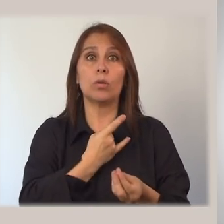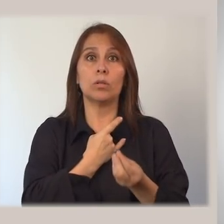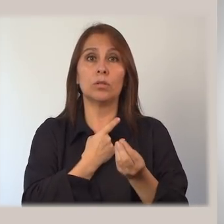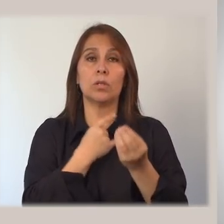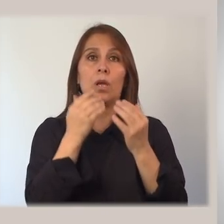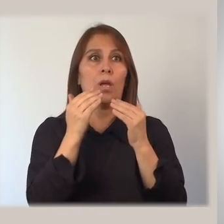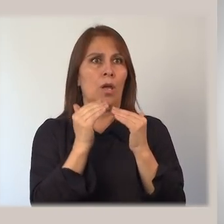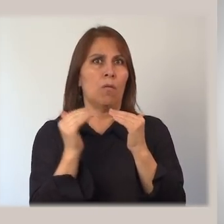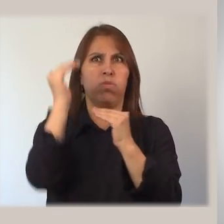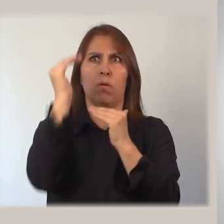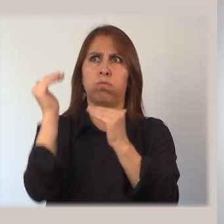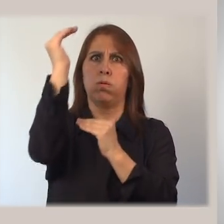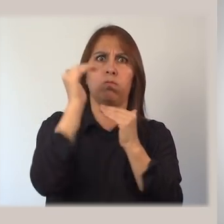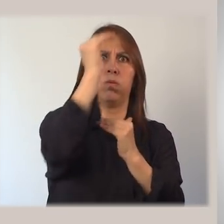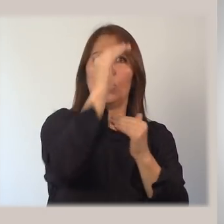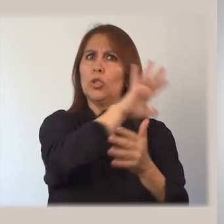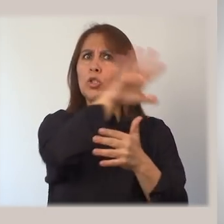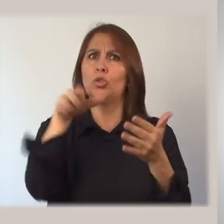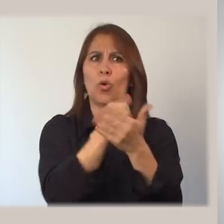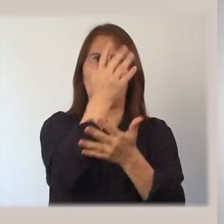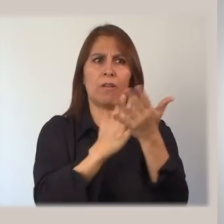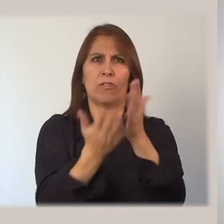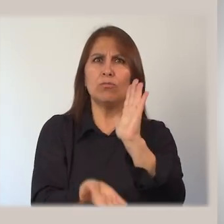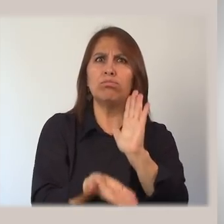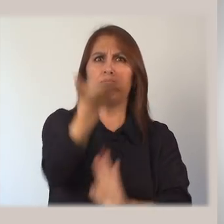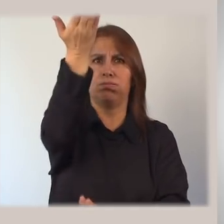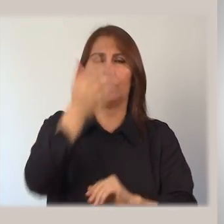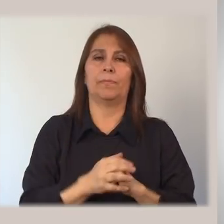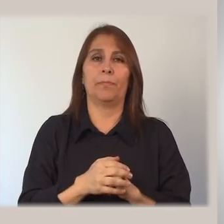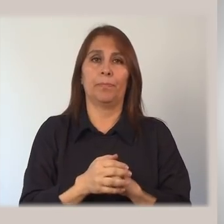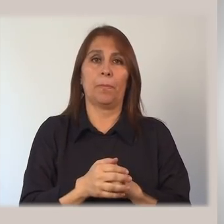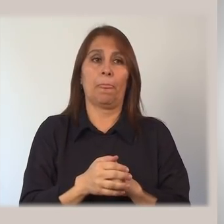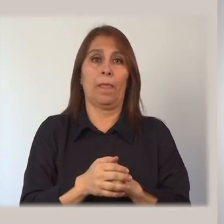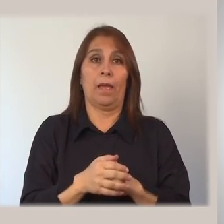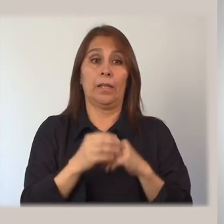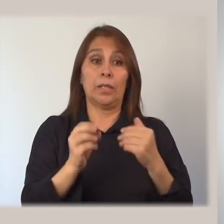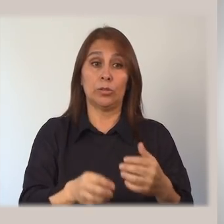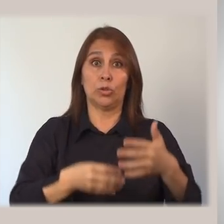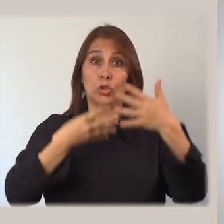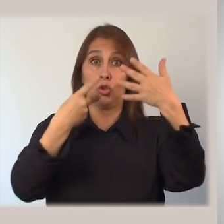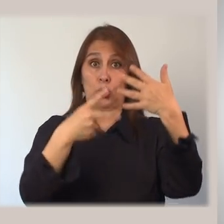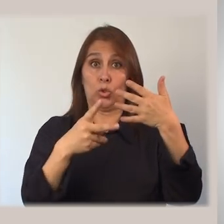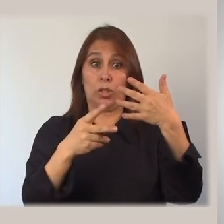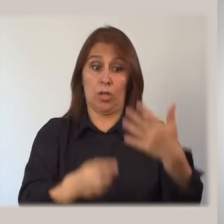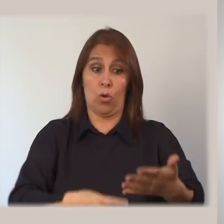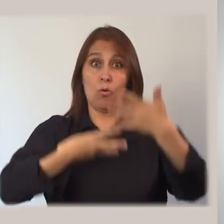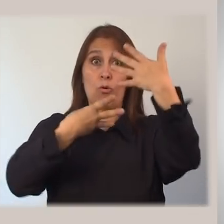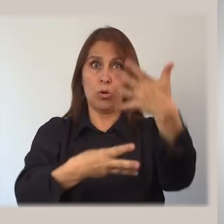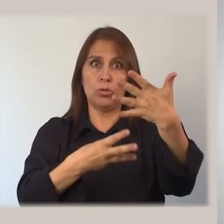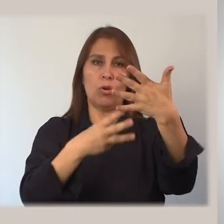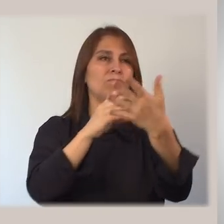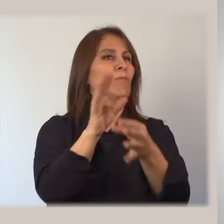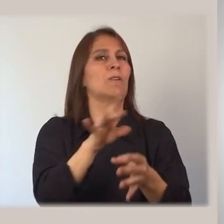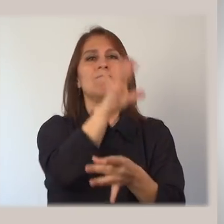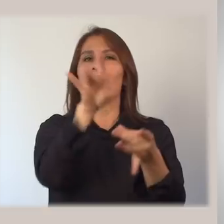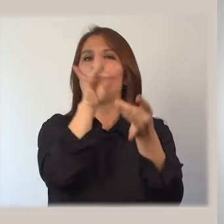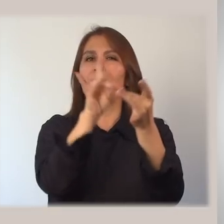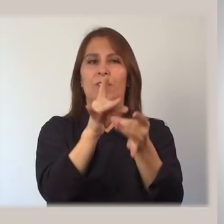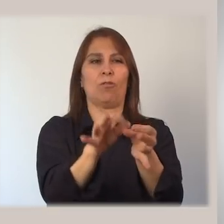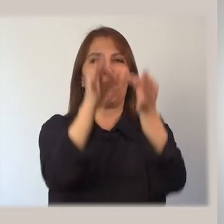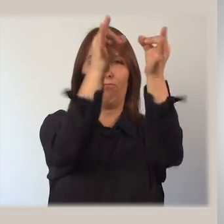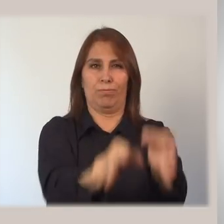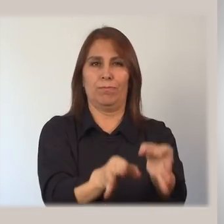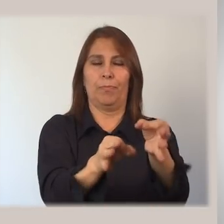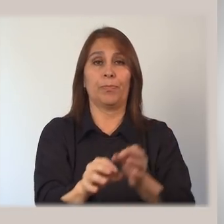la universidad elevó su calificación en todos los factores como se aprecia en los datos. En 8 de los 12 factores se logra el cumplimiento